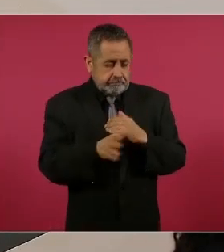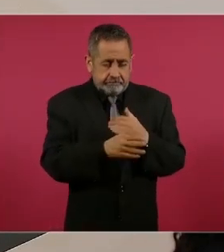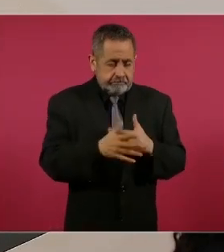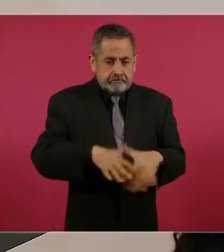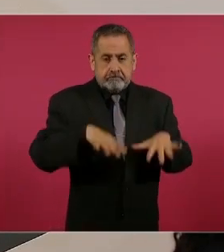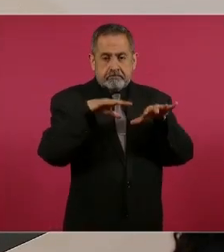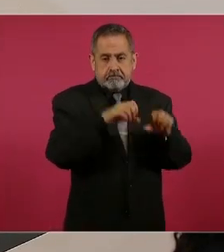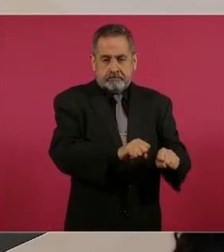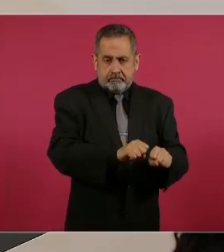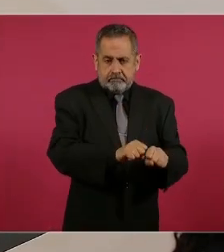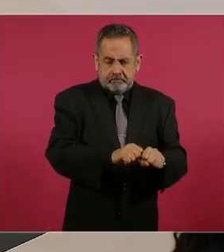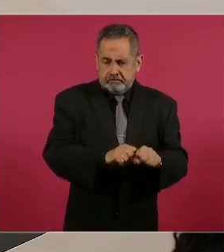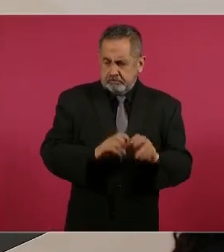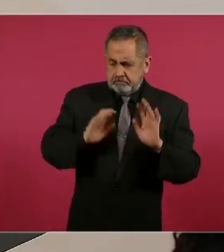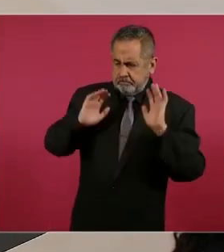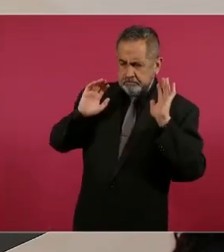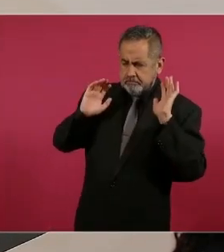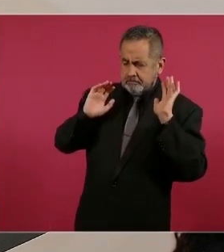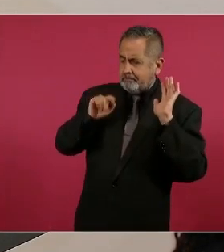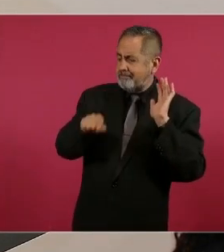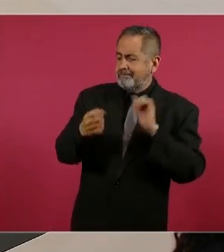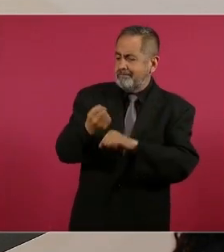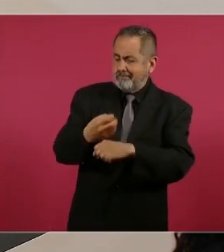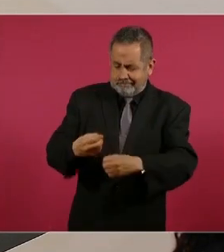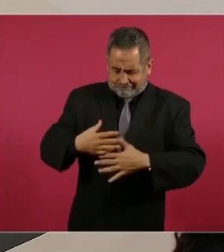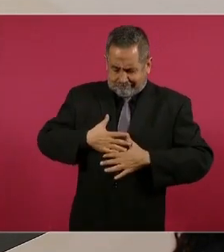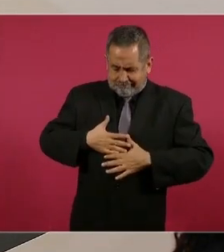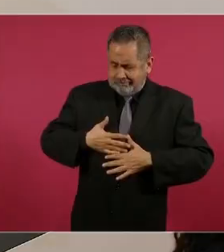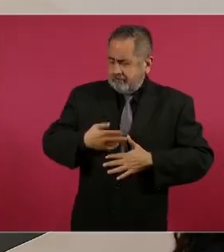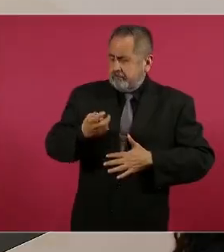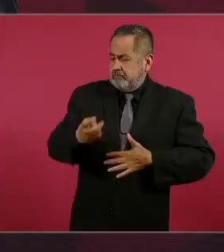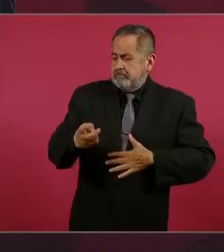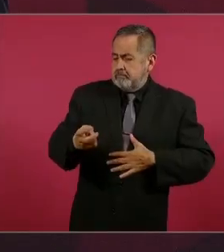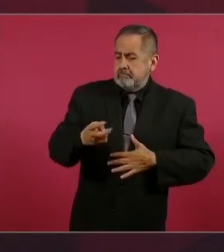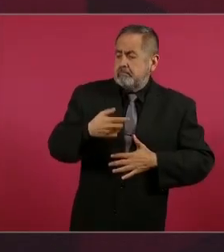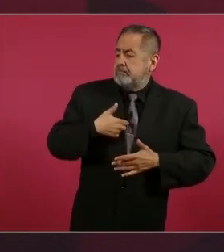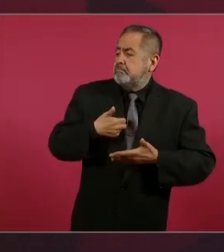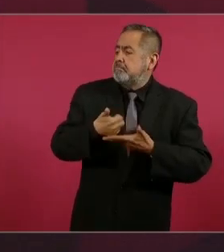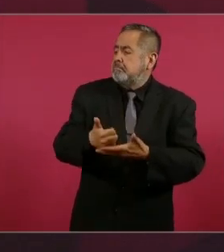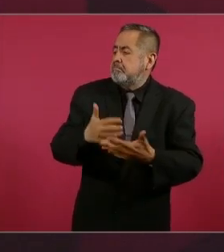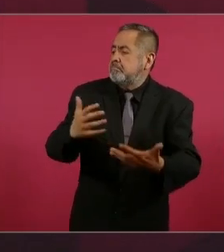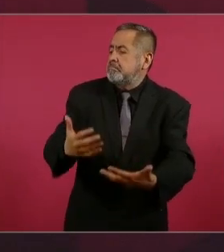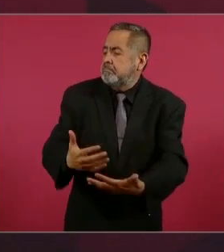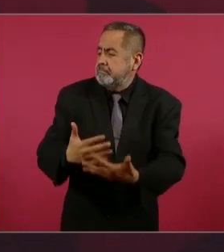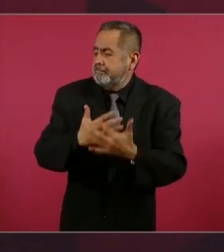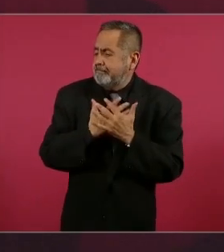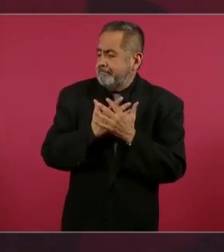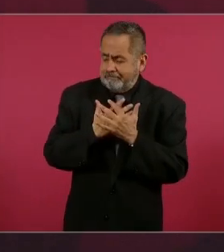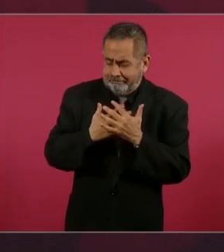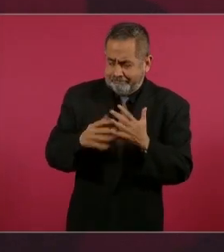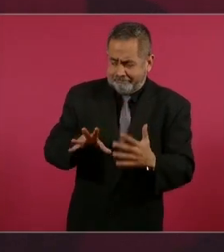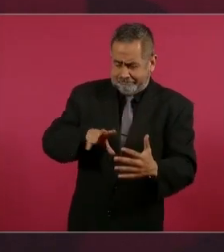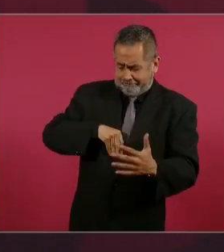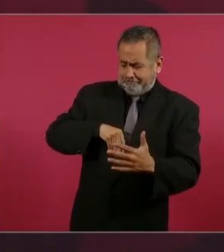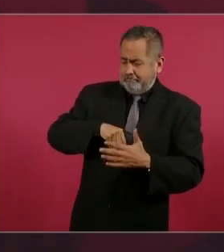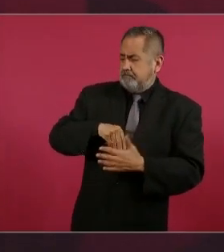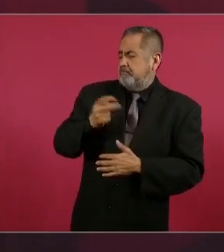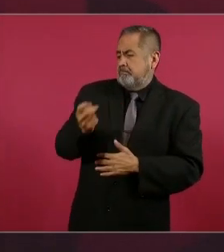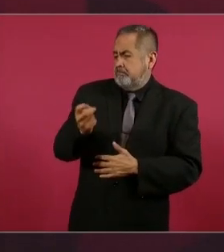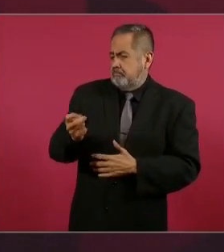que él sostiene de que se manchó de sangre porque ayudó a los